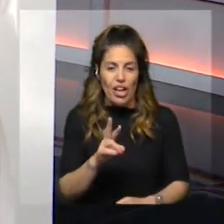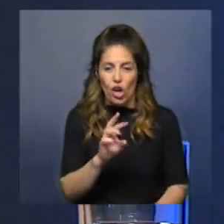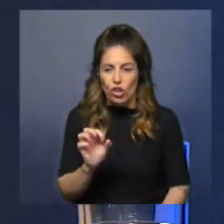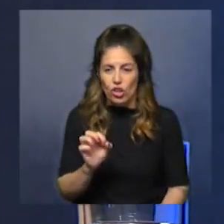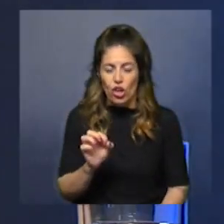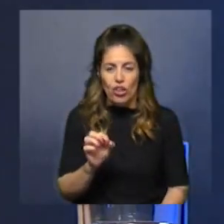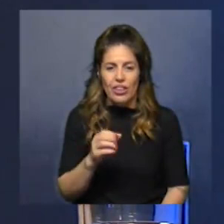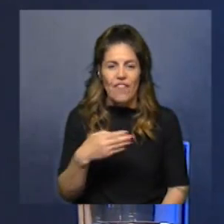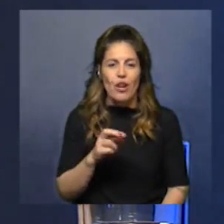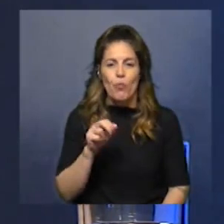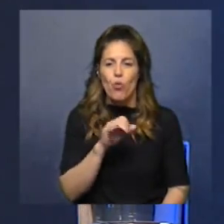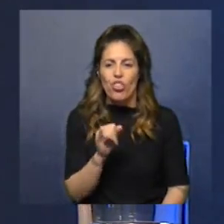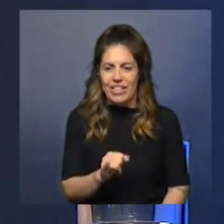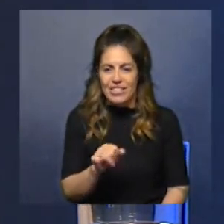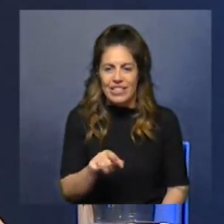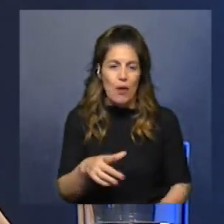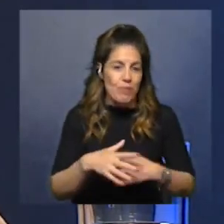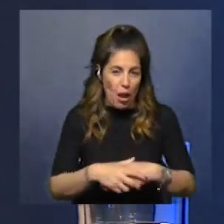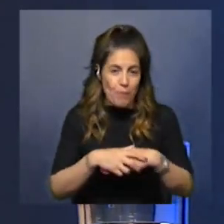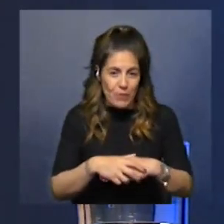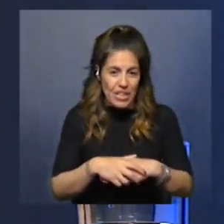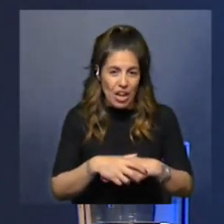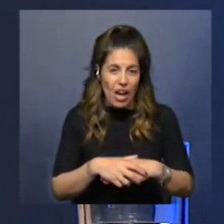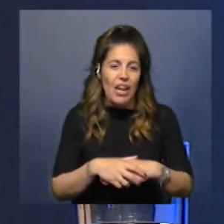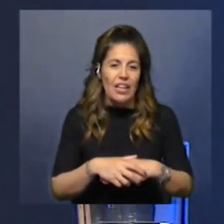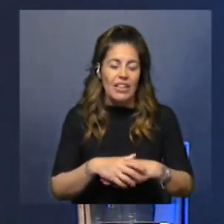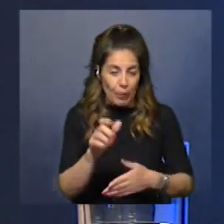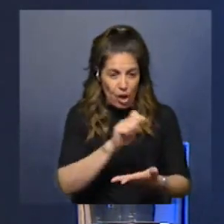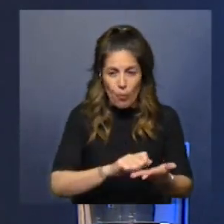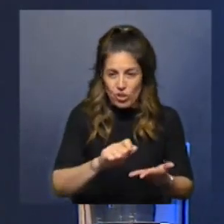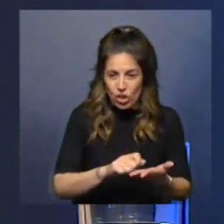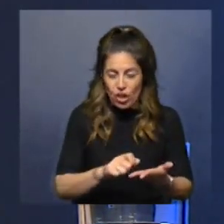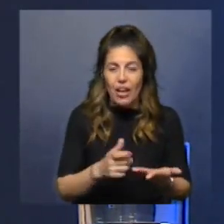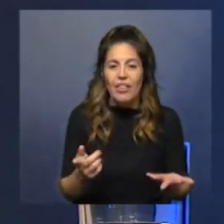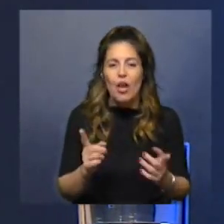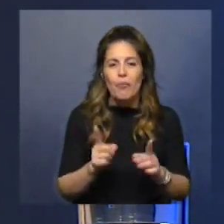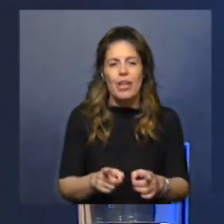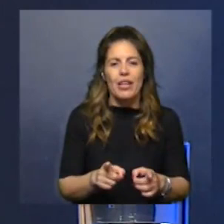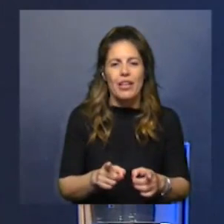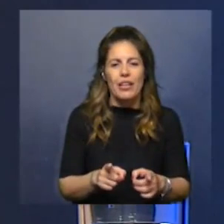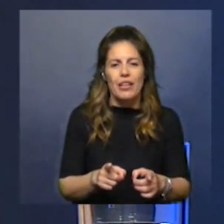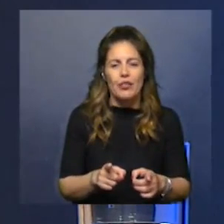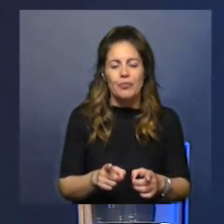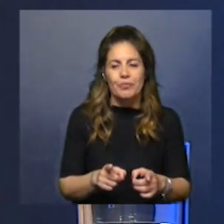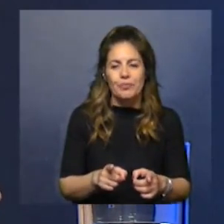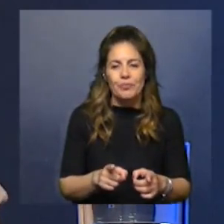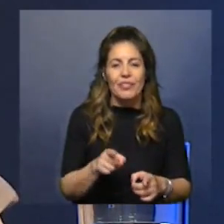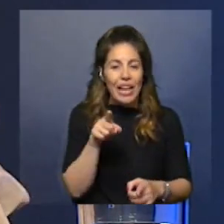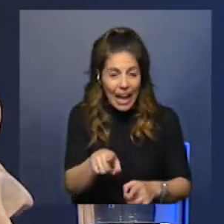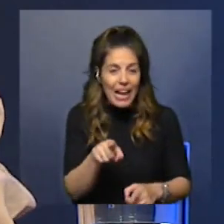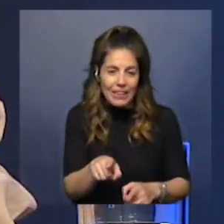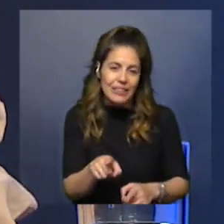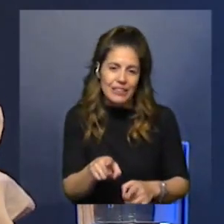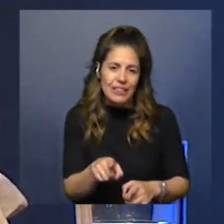mi gran referente en el sentido de decir, vos, ¿no? la plena también puede componer, ¿entendés? Ah. Que bueno, ahí fue cuando,